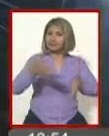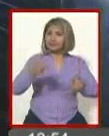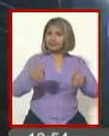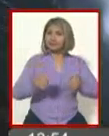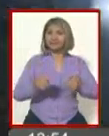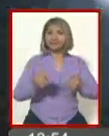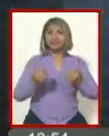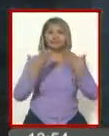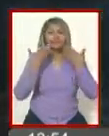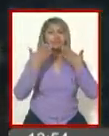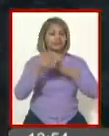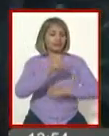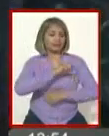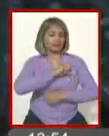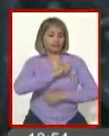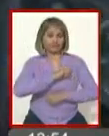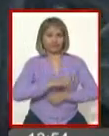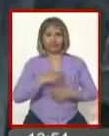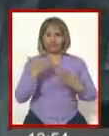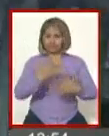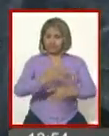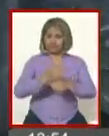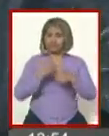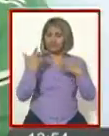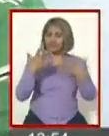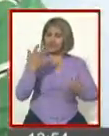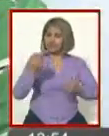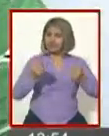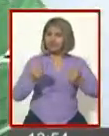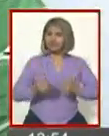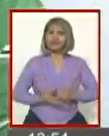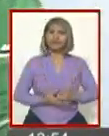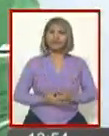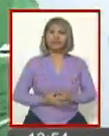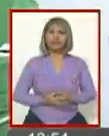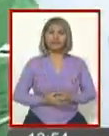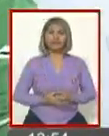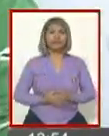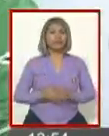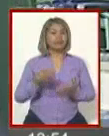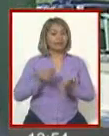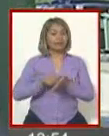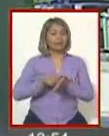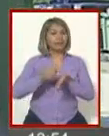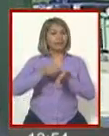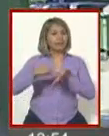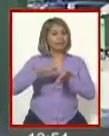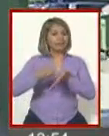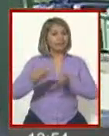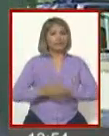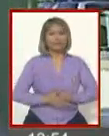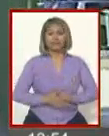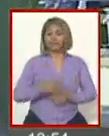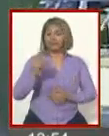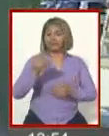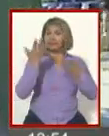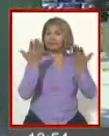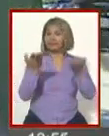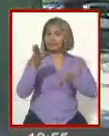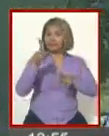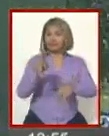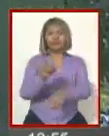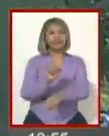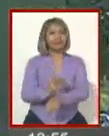más bien gracias a Diproe me lo han recuperado el auto porque yo debo el auto. Sobre estos casos no existen